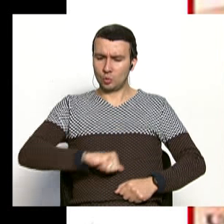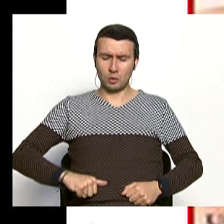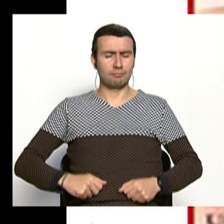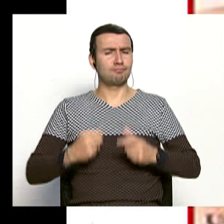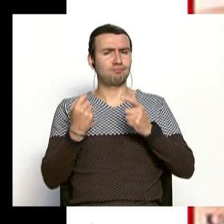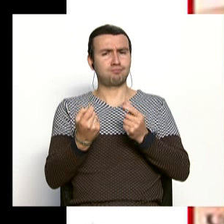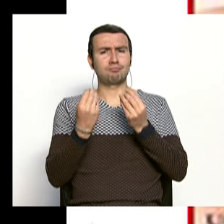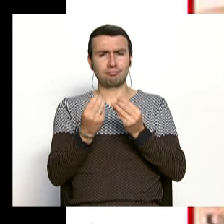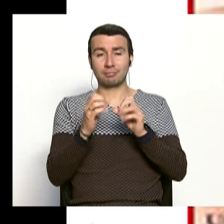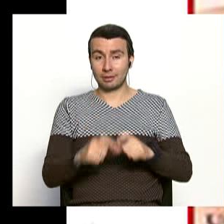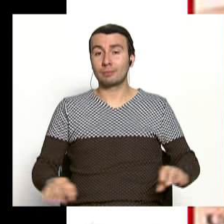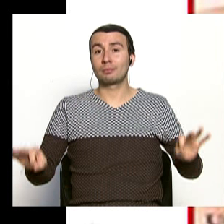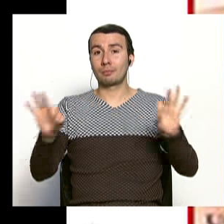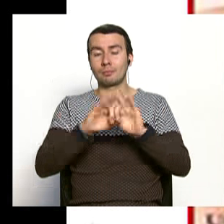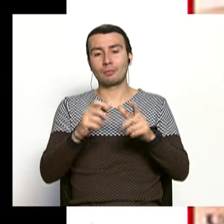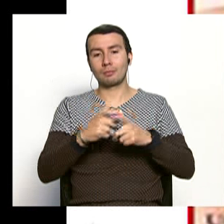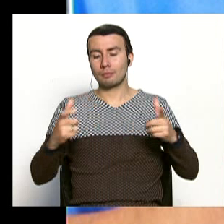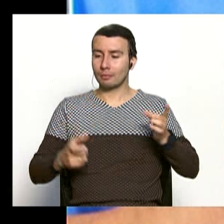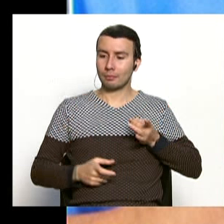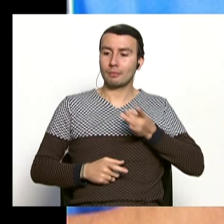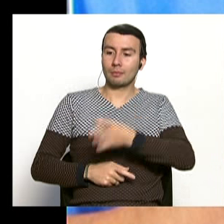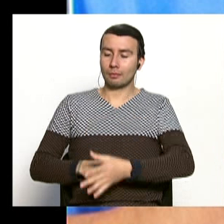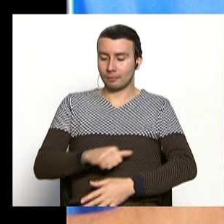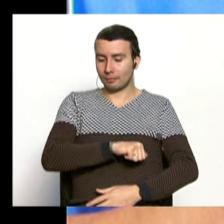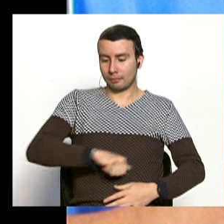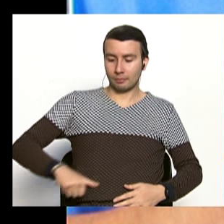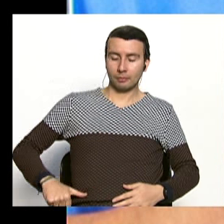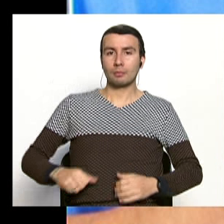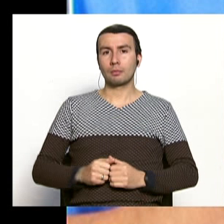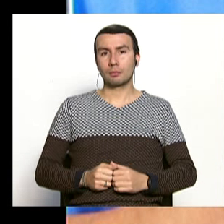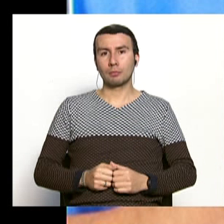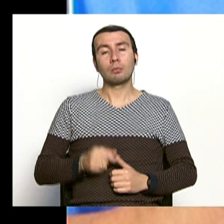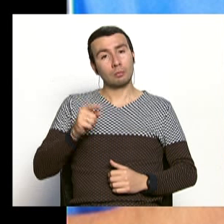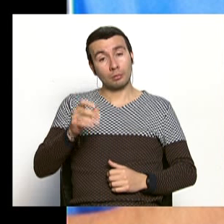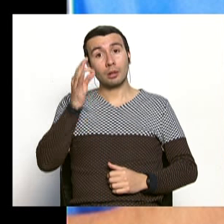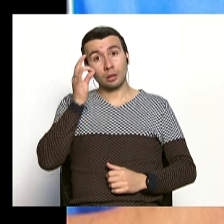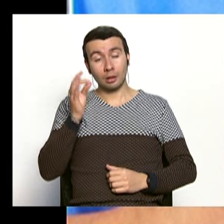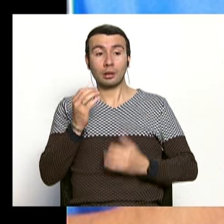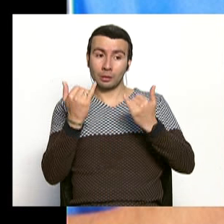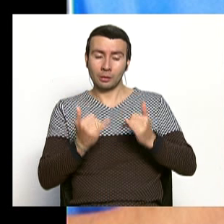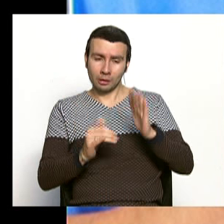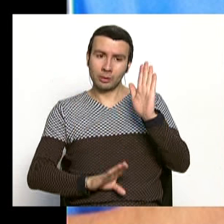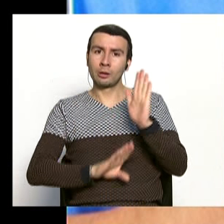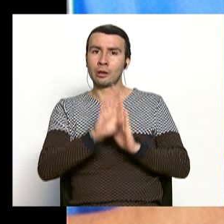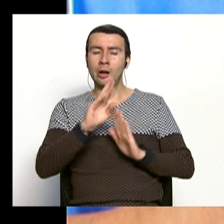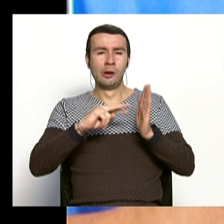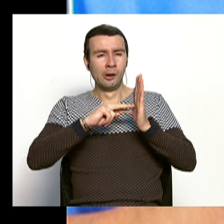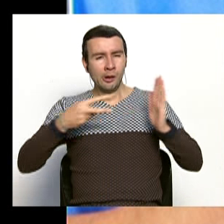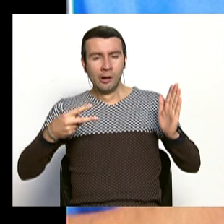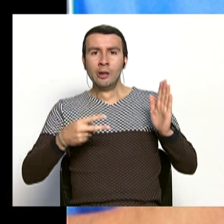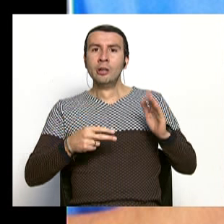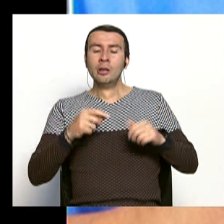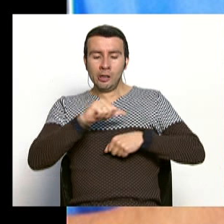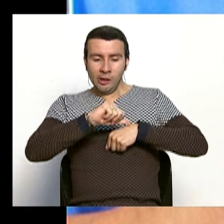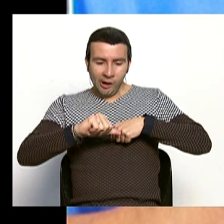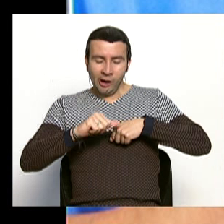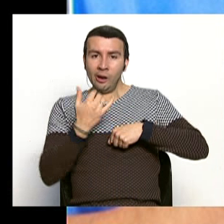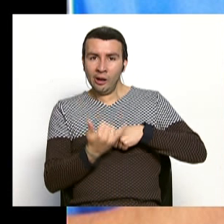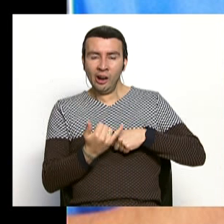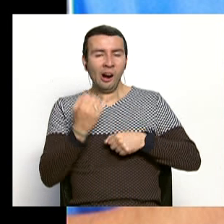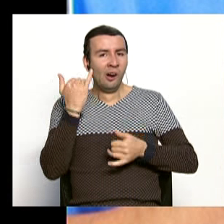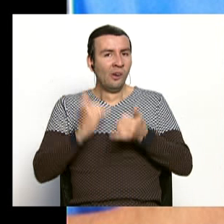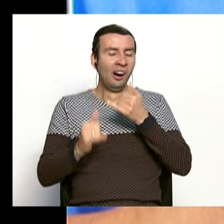ventajas sobre la cirugía abierta que probablemente es uno de los grandes avances que ha tenido la la cirugía en